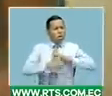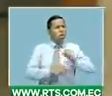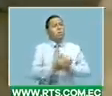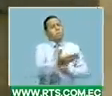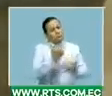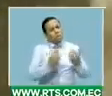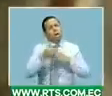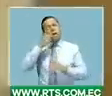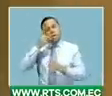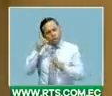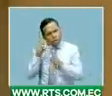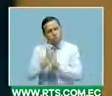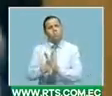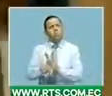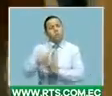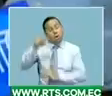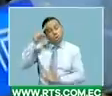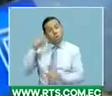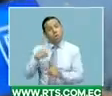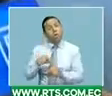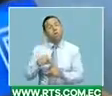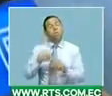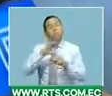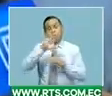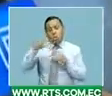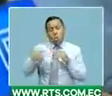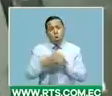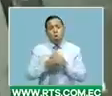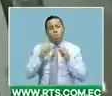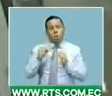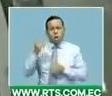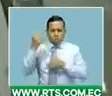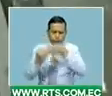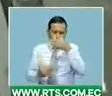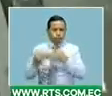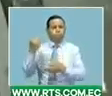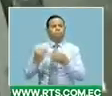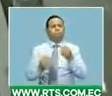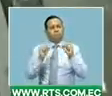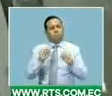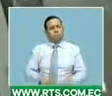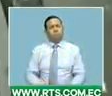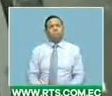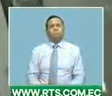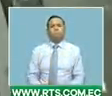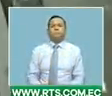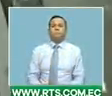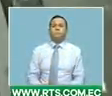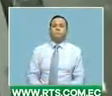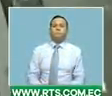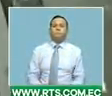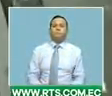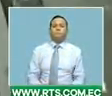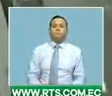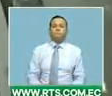con la finalidad de que estos casos, bueno, queden en la impunidad. Informó Jorge Salazar. Pueden llamar a